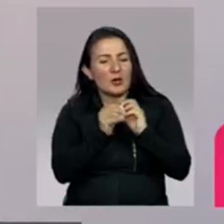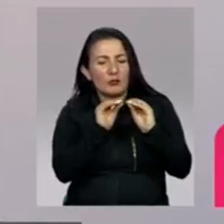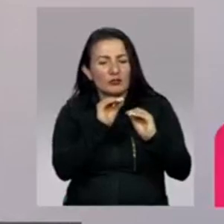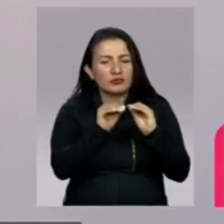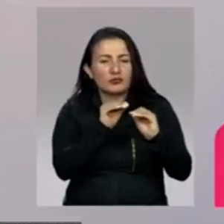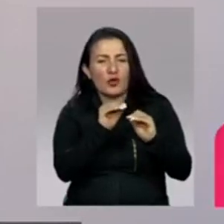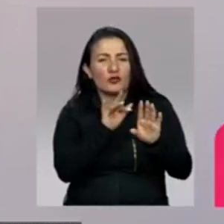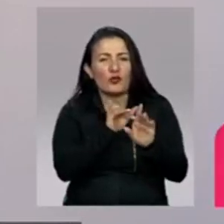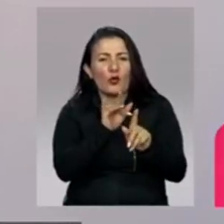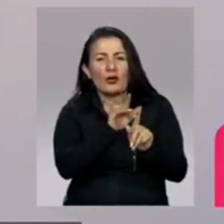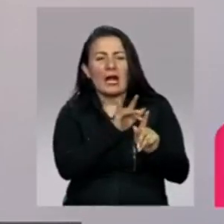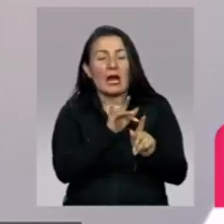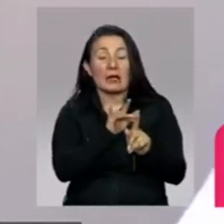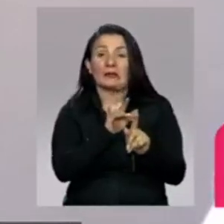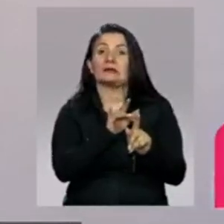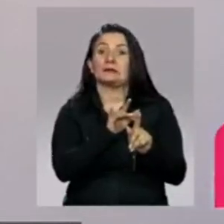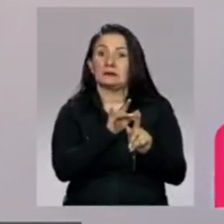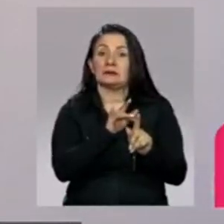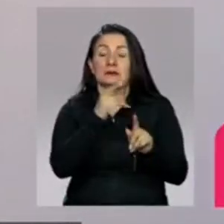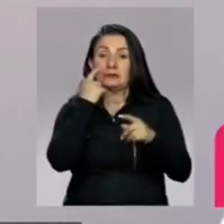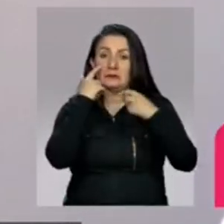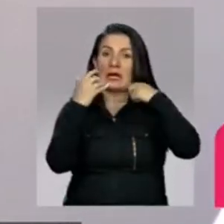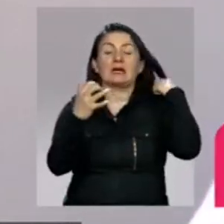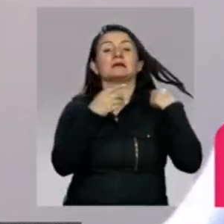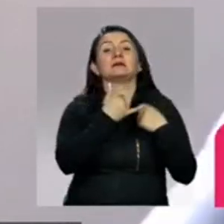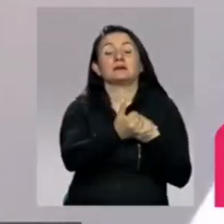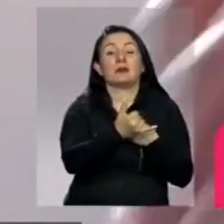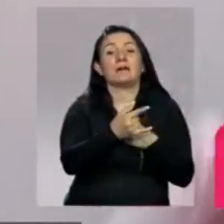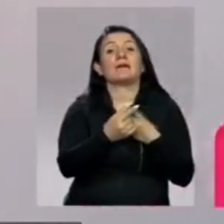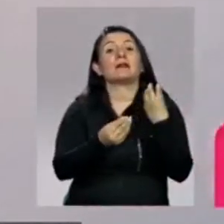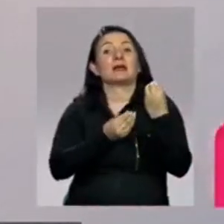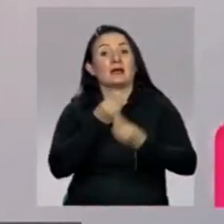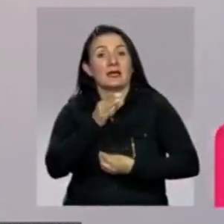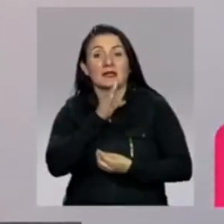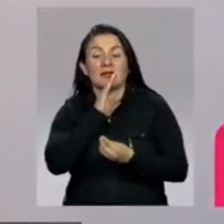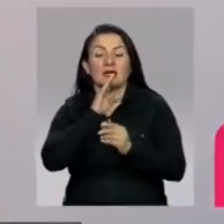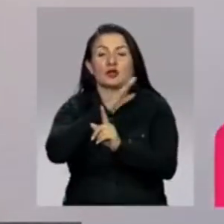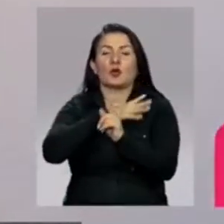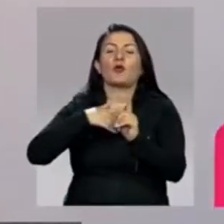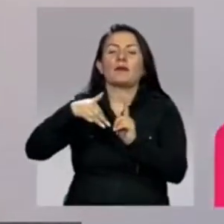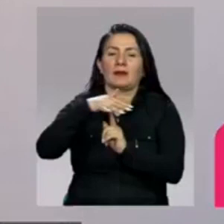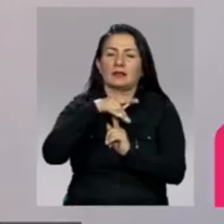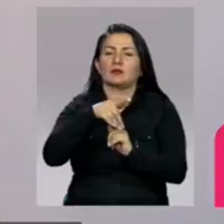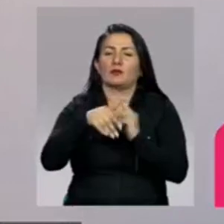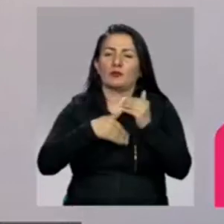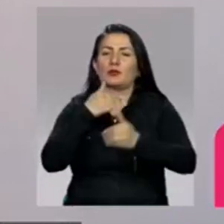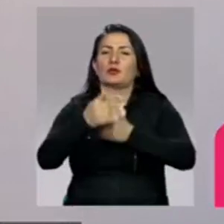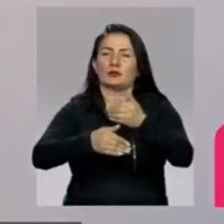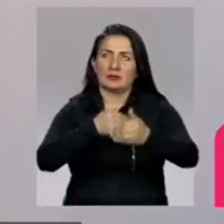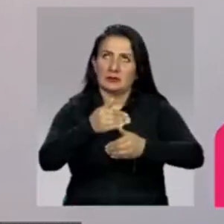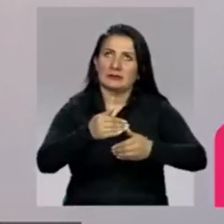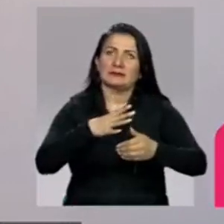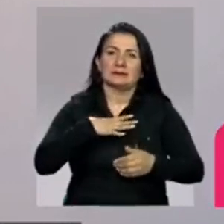tocar. Pero además, una vez lo haces tú, lo tienes que hacer con quienes te rodean. Y eso es un proceso muy,